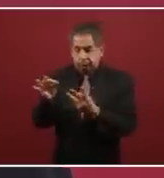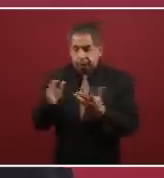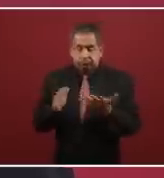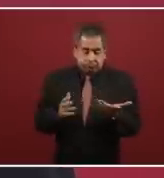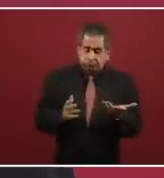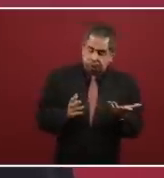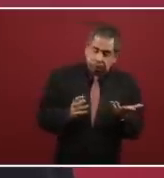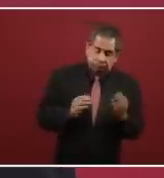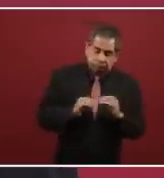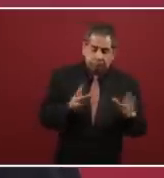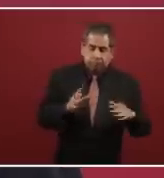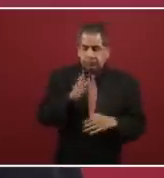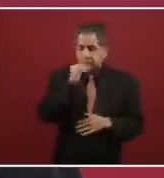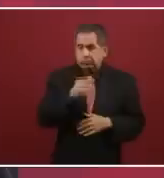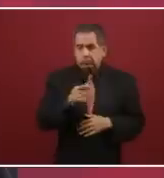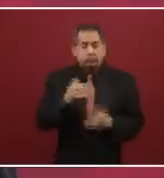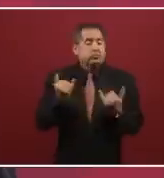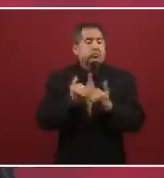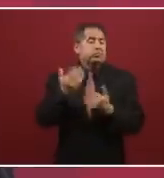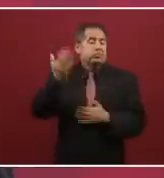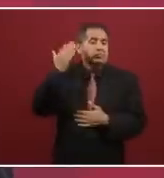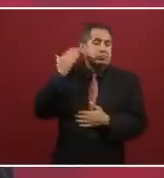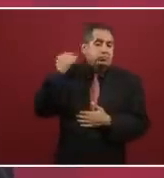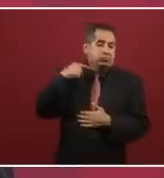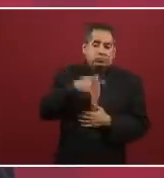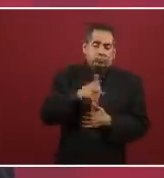alternativas. No vamos a hacer lo que